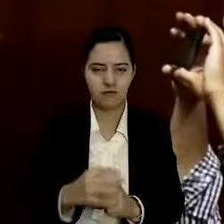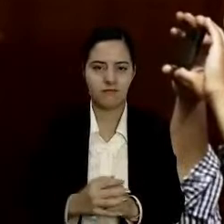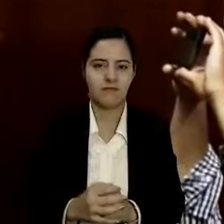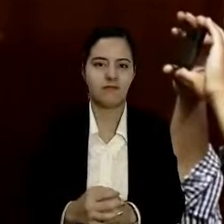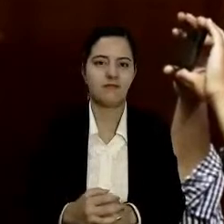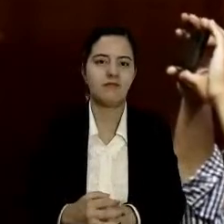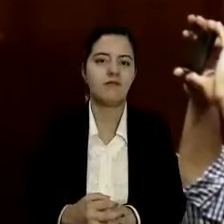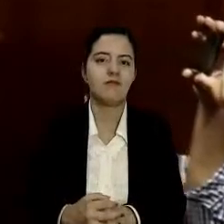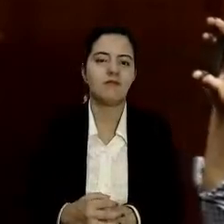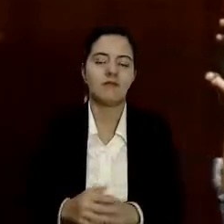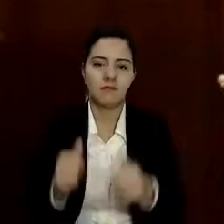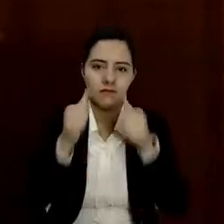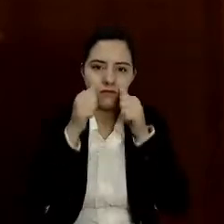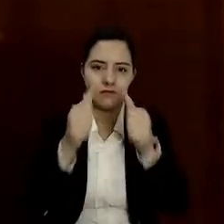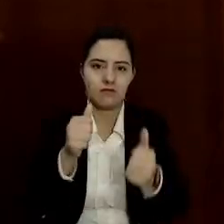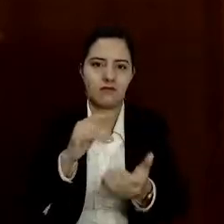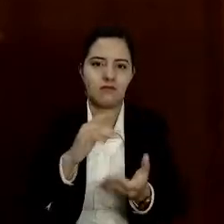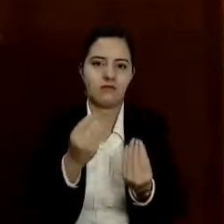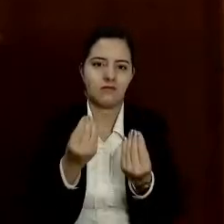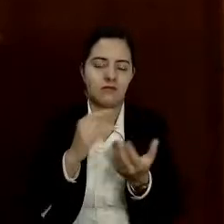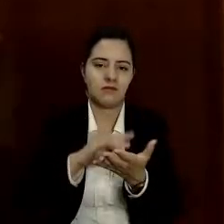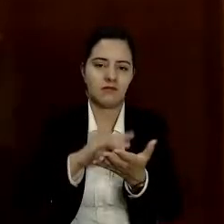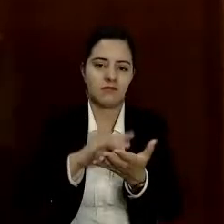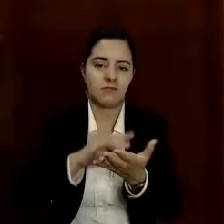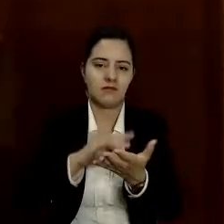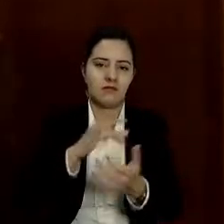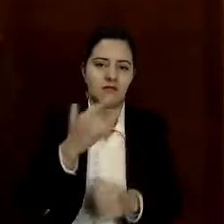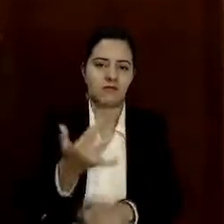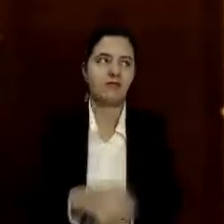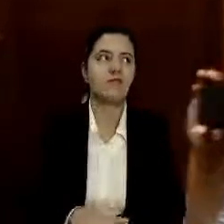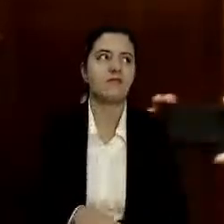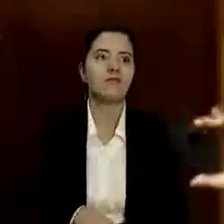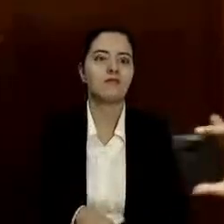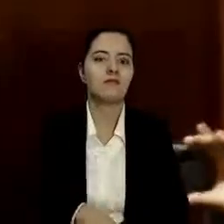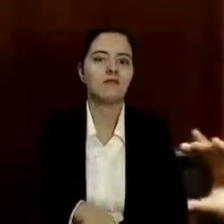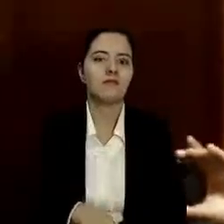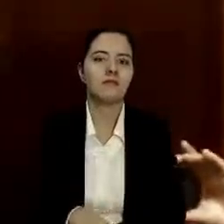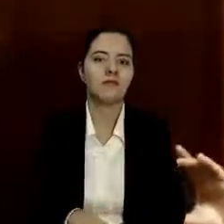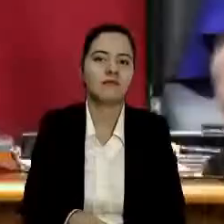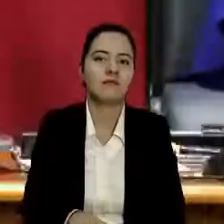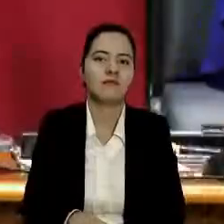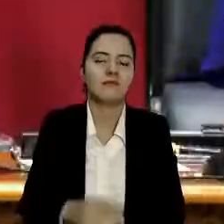Por su atención, muchas gracias. Gracias, diputada.